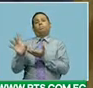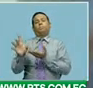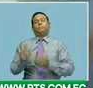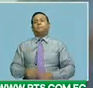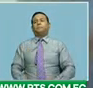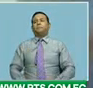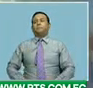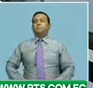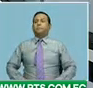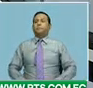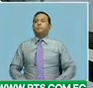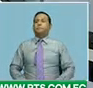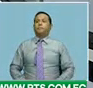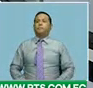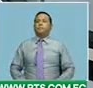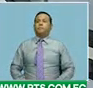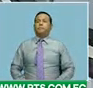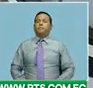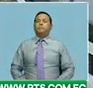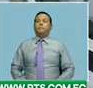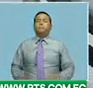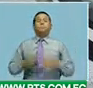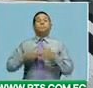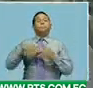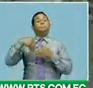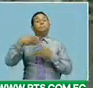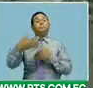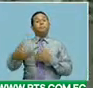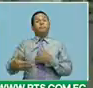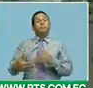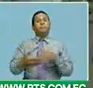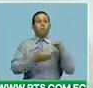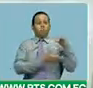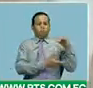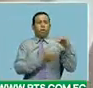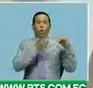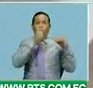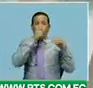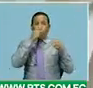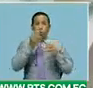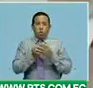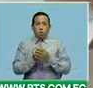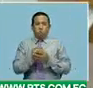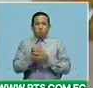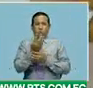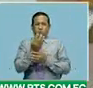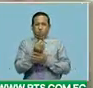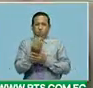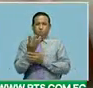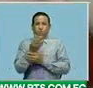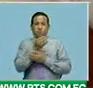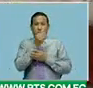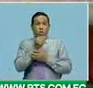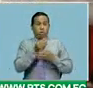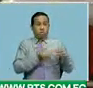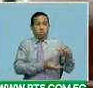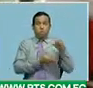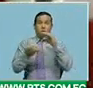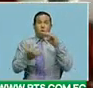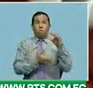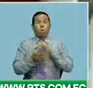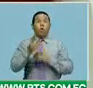Bastante. Y más adelante, exportaciones de rosas ecuatorianas a Estados Unidos ya no deberán